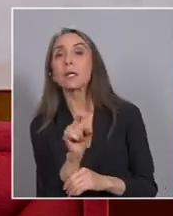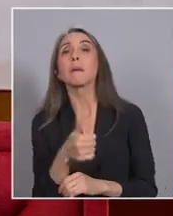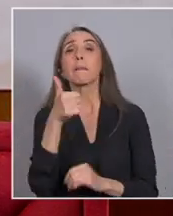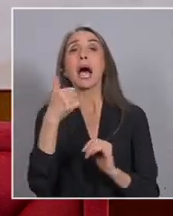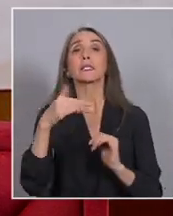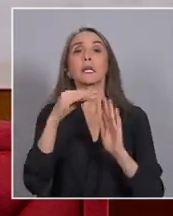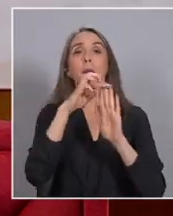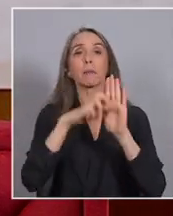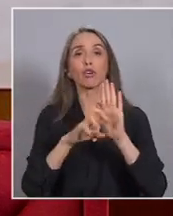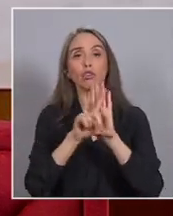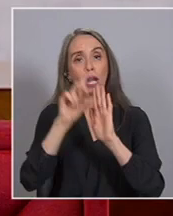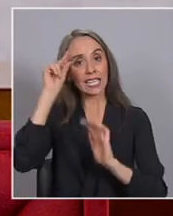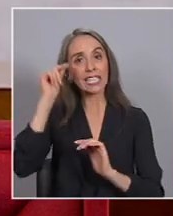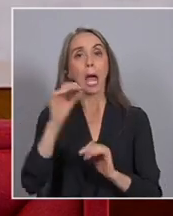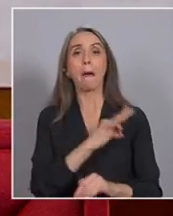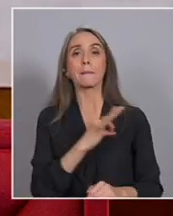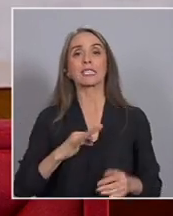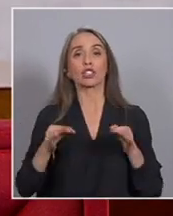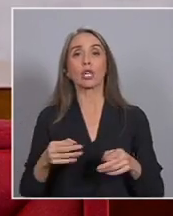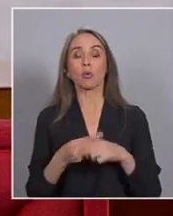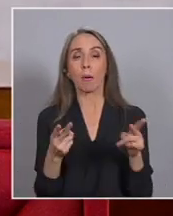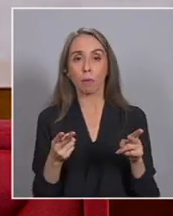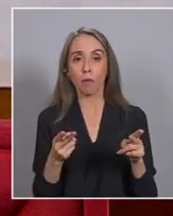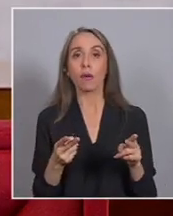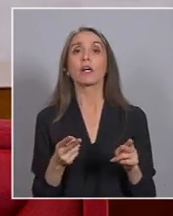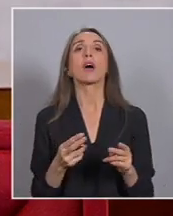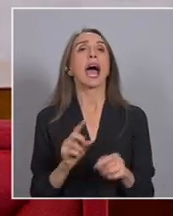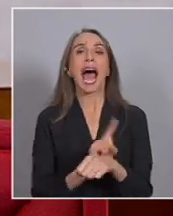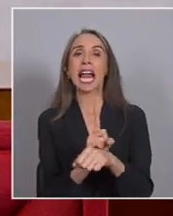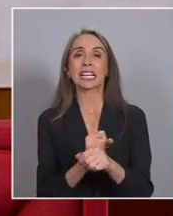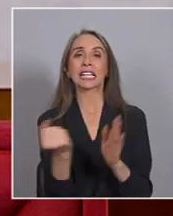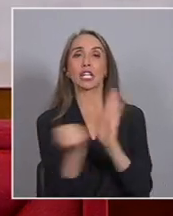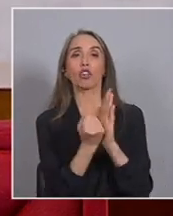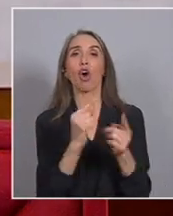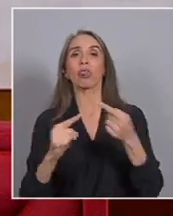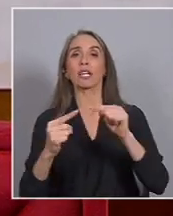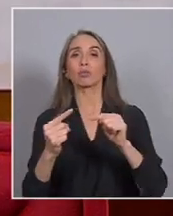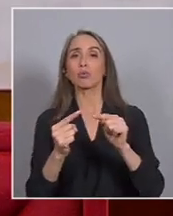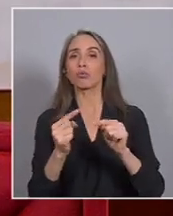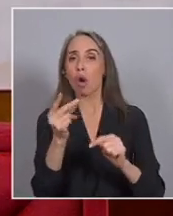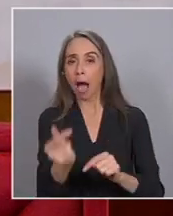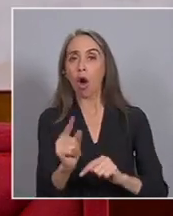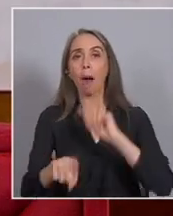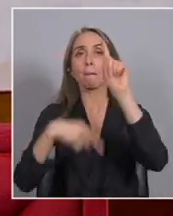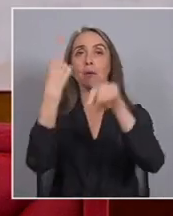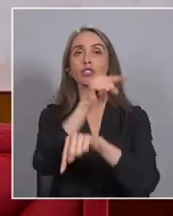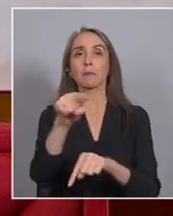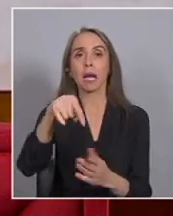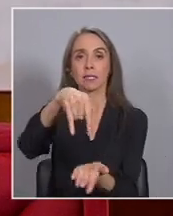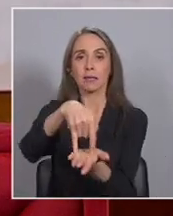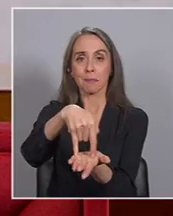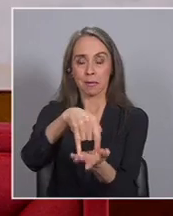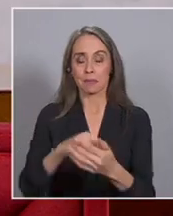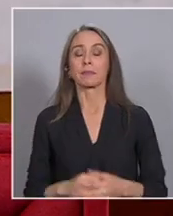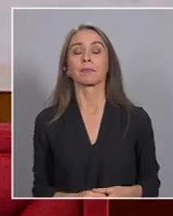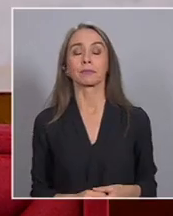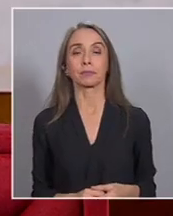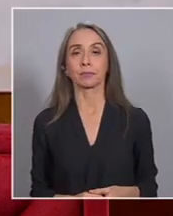proyecto que crea el Ministerio de Seguridad Pública, al cual pondremos discusión inmediata a partir de la próxima semana. Durante